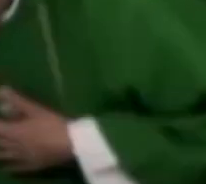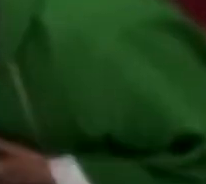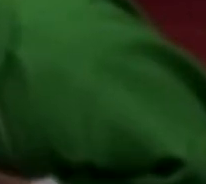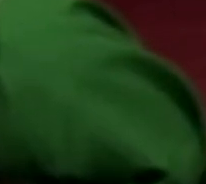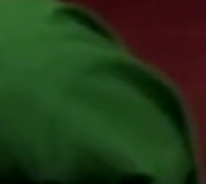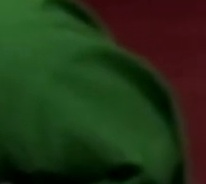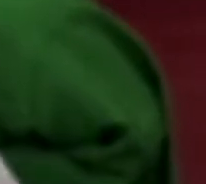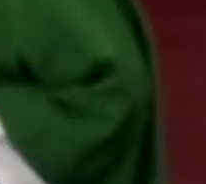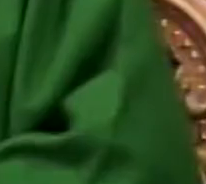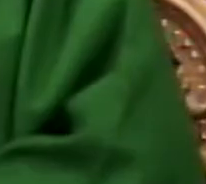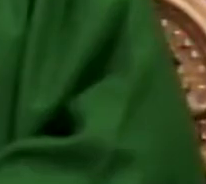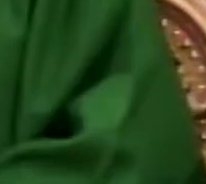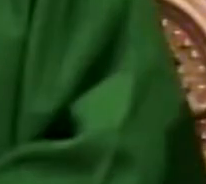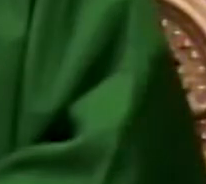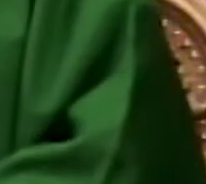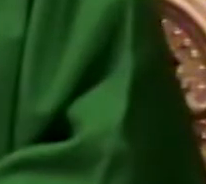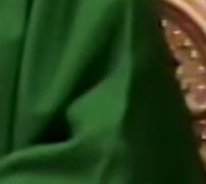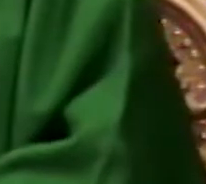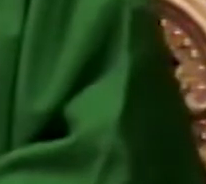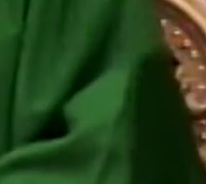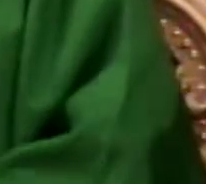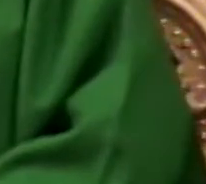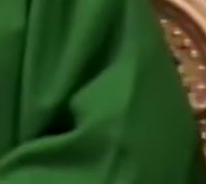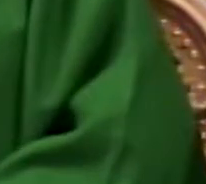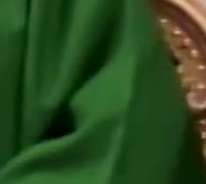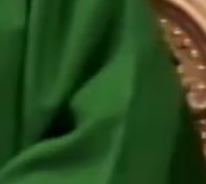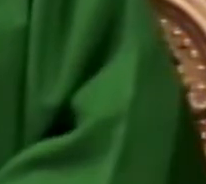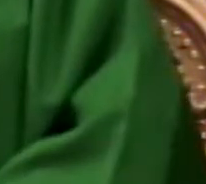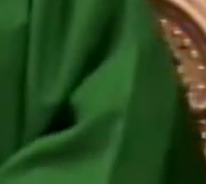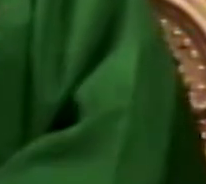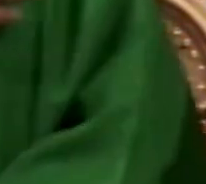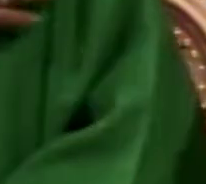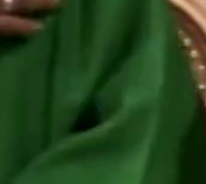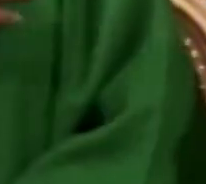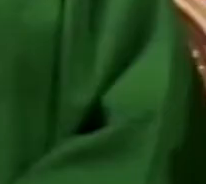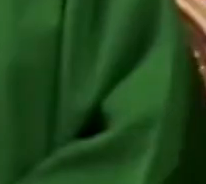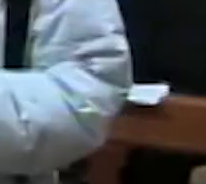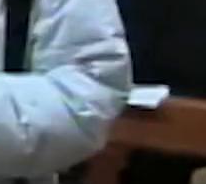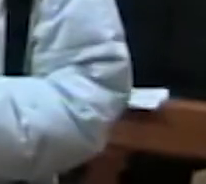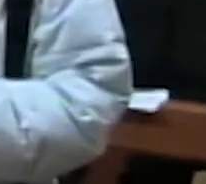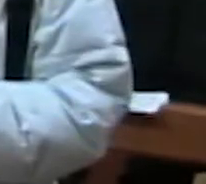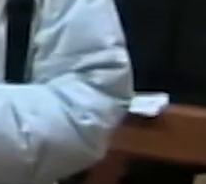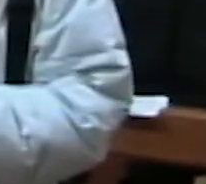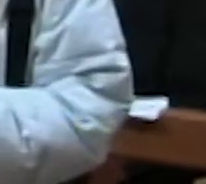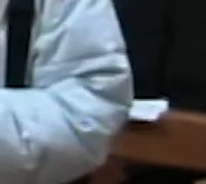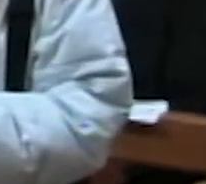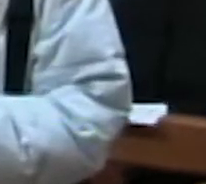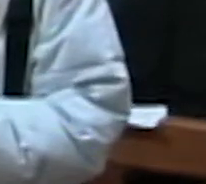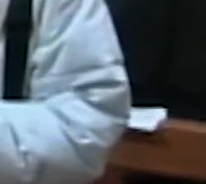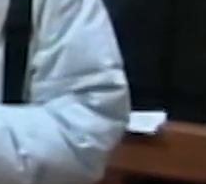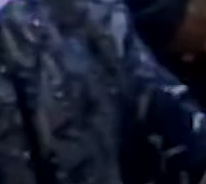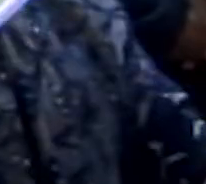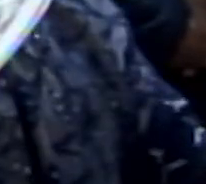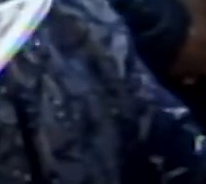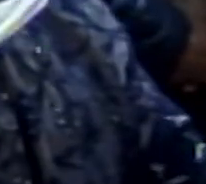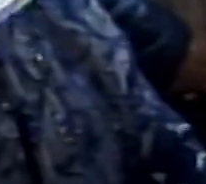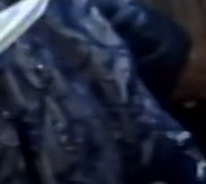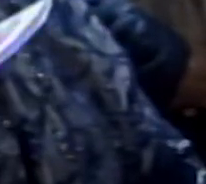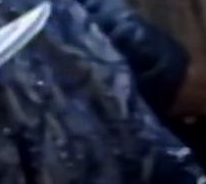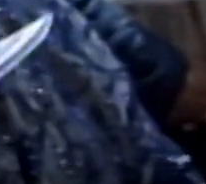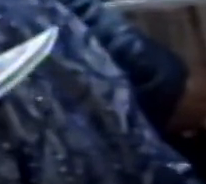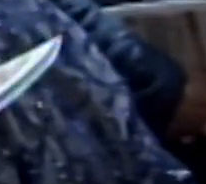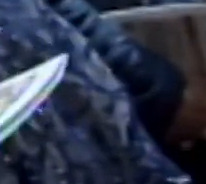La relación de Dios con los hombres tiene tres momentos: el encuentro, el distanciamiento y el retorno. Nuestra humanidad